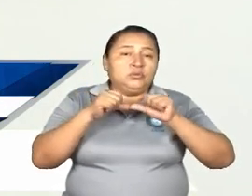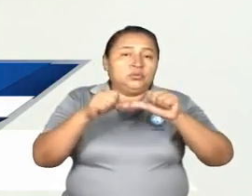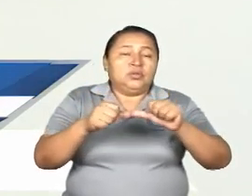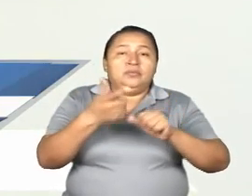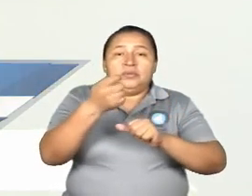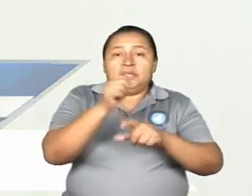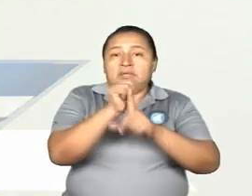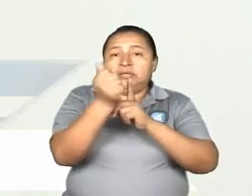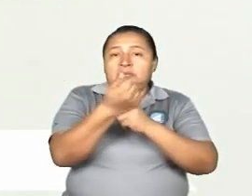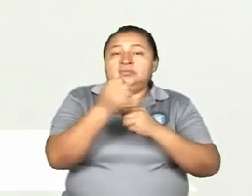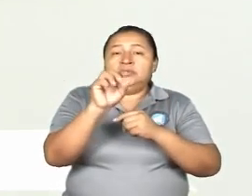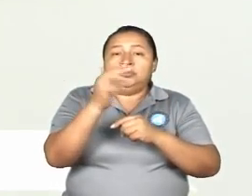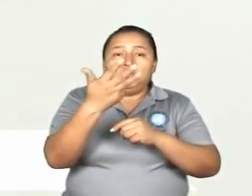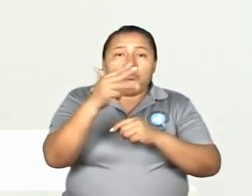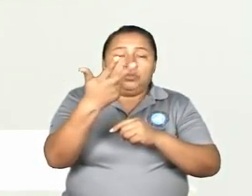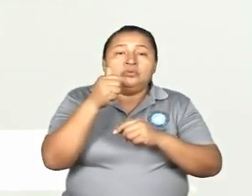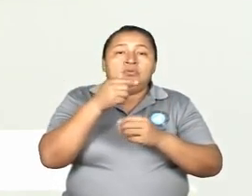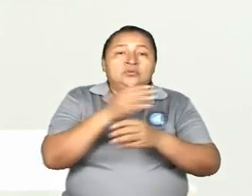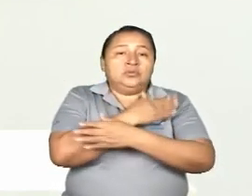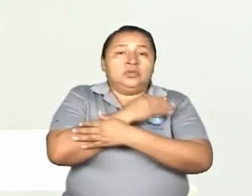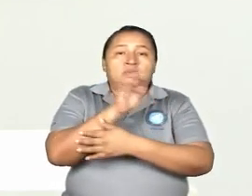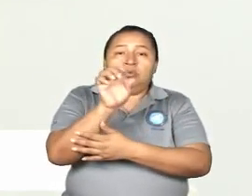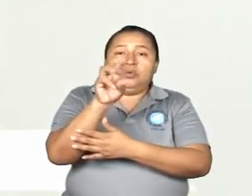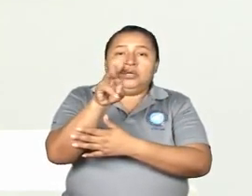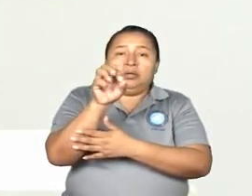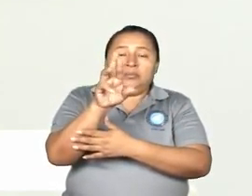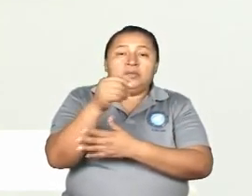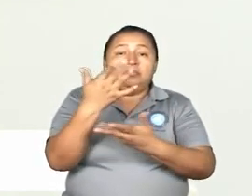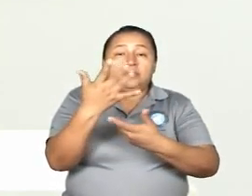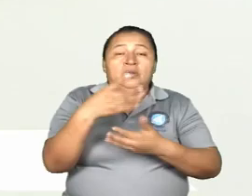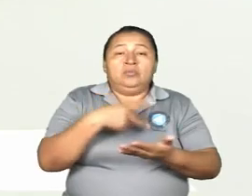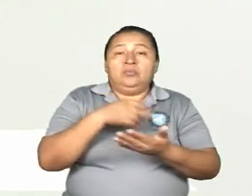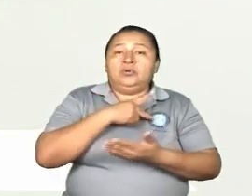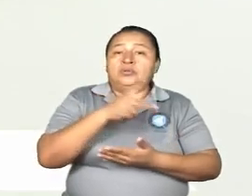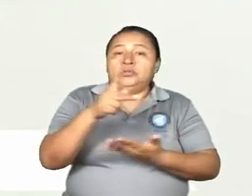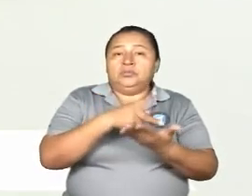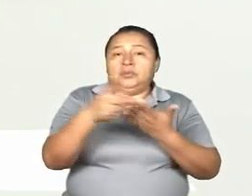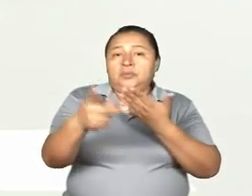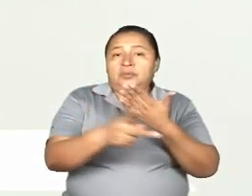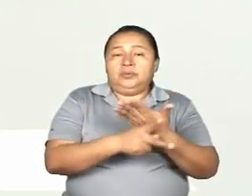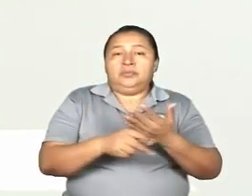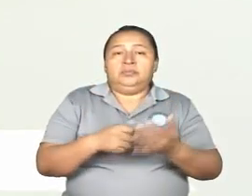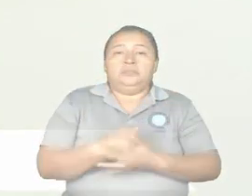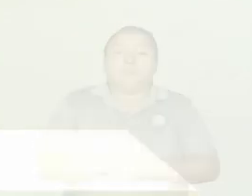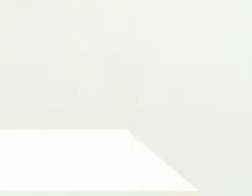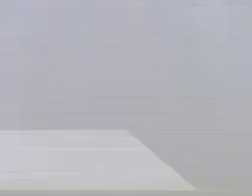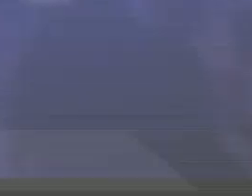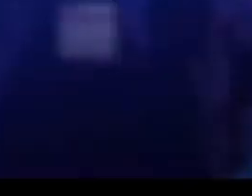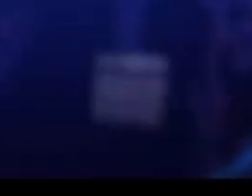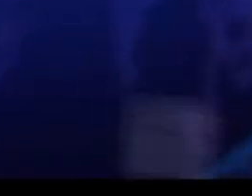parlamentario, el canal de la Asamblea Nacional. Quien les saluda es Elmer Marcia y les esperamos en nuestra próxima edición.